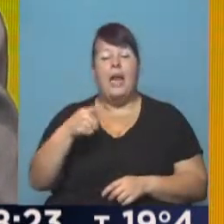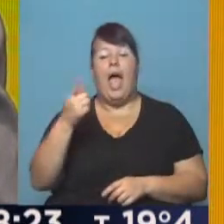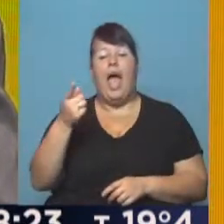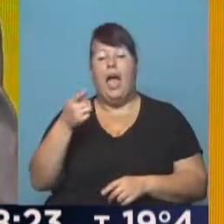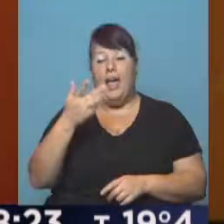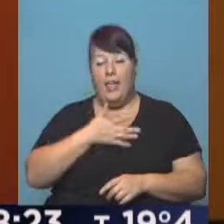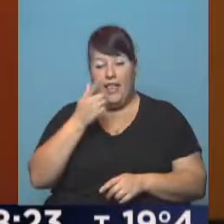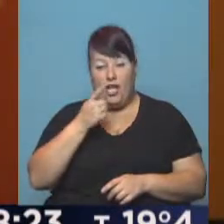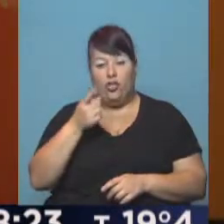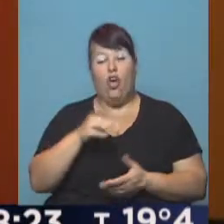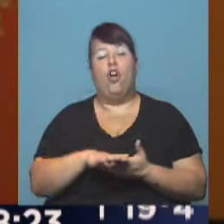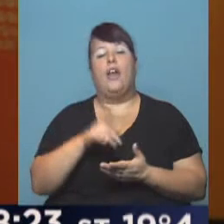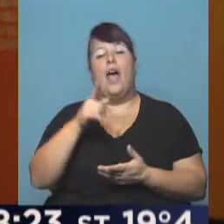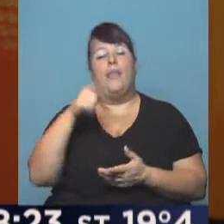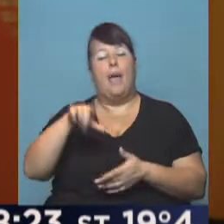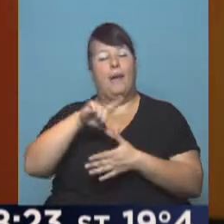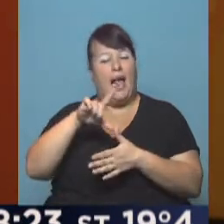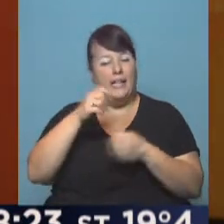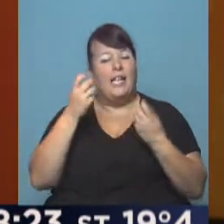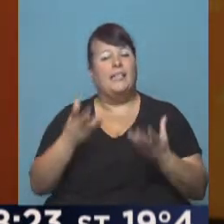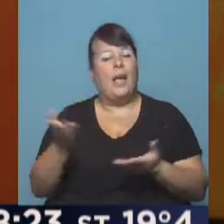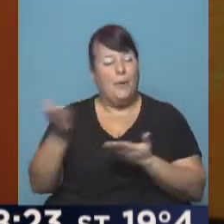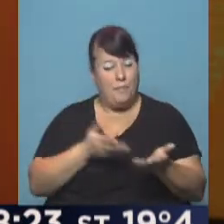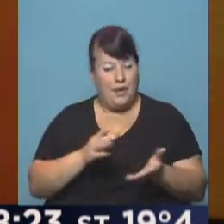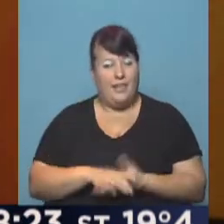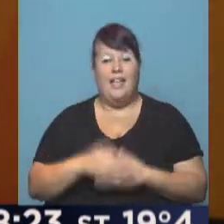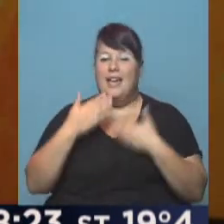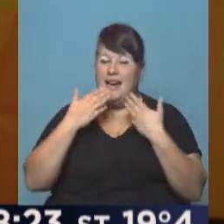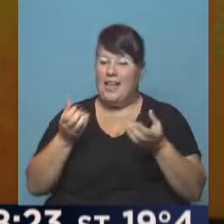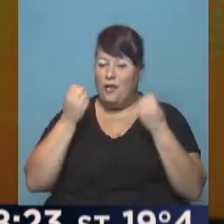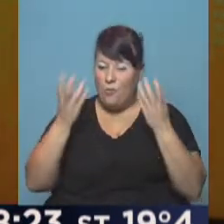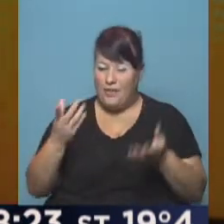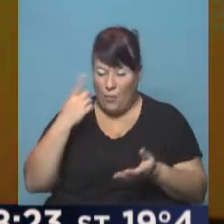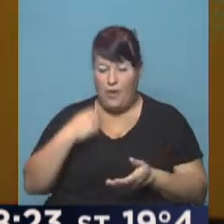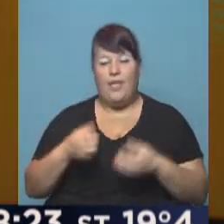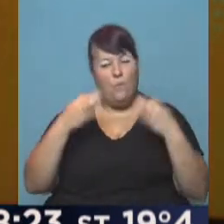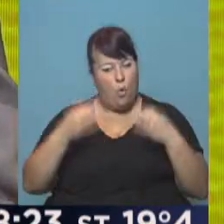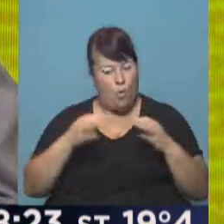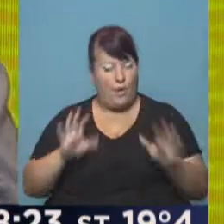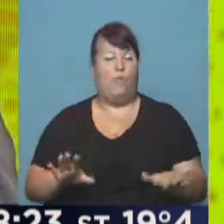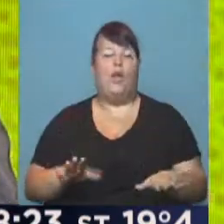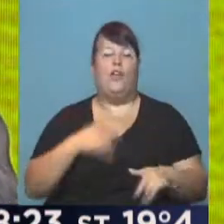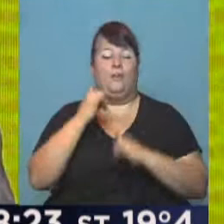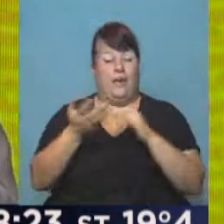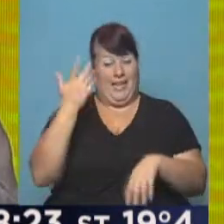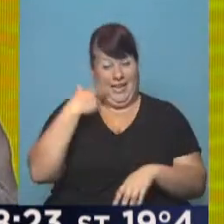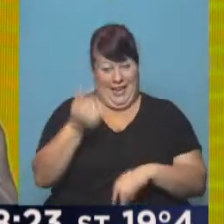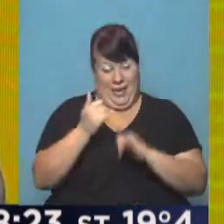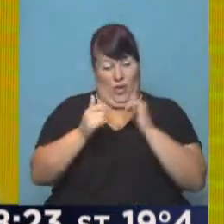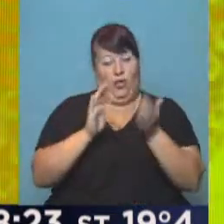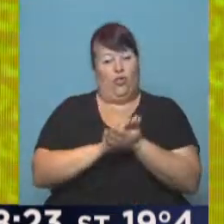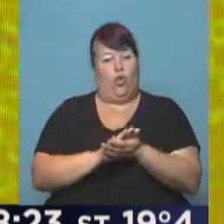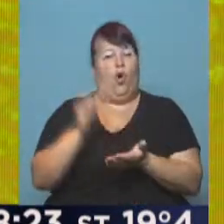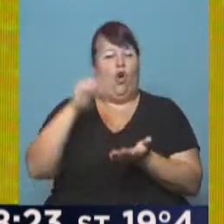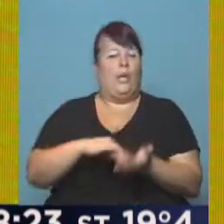directora de Amnesty Internacional para América Latina. Hola Erika, bienvenida. Gracias, ¿cómo están? Buenos días. Muy bien, bueno, decíamos, recién dábamos cuenta de una